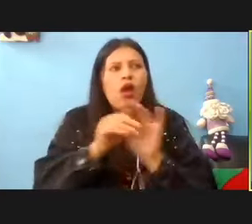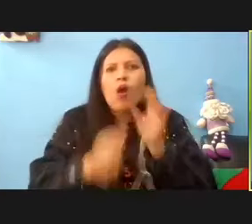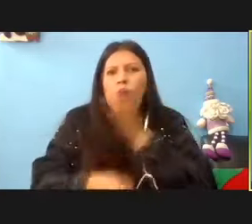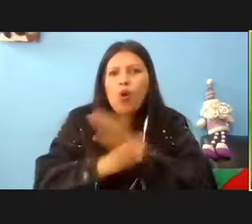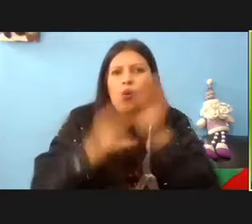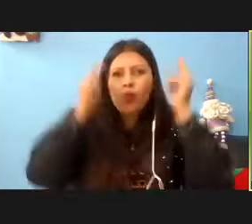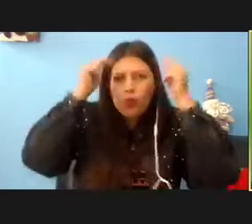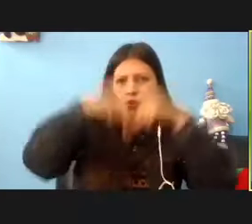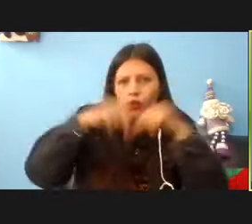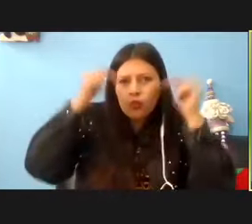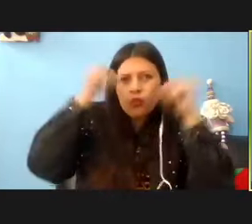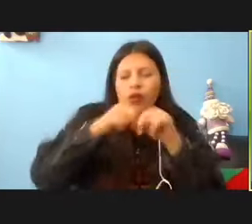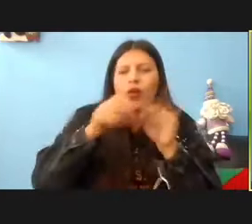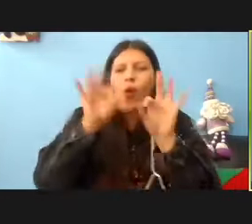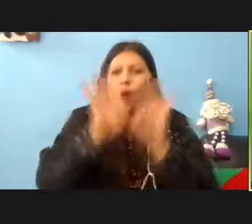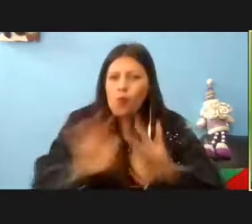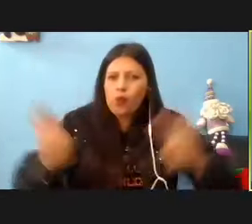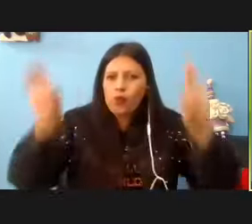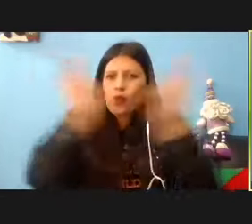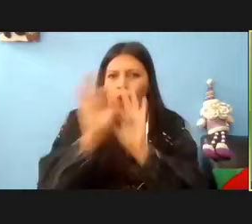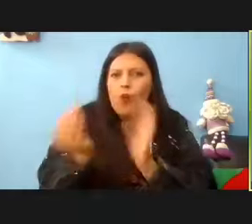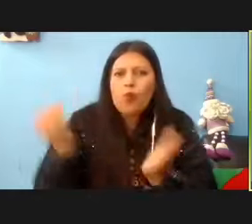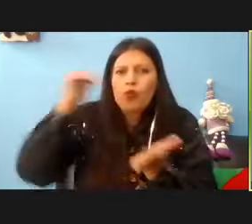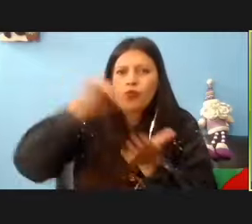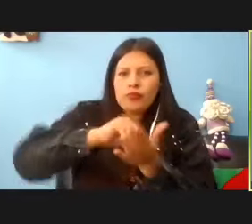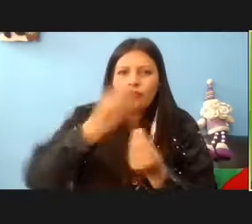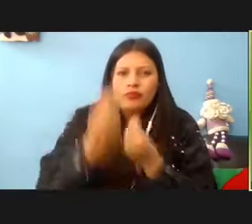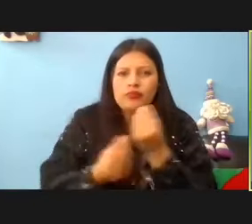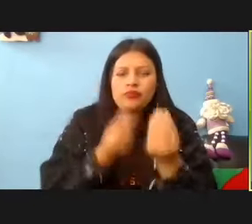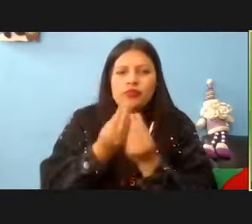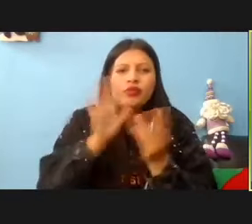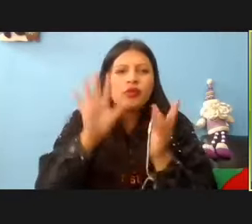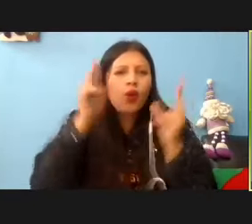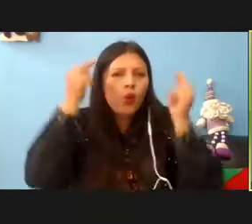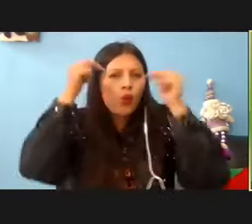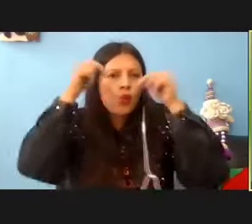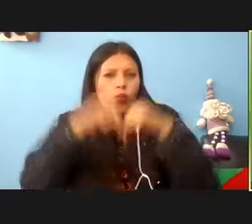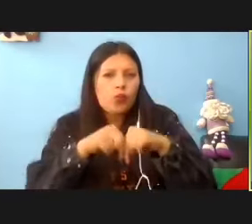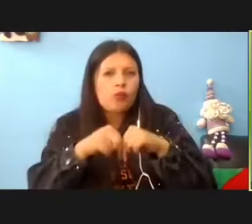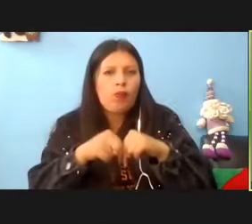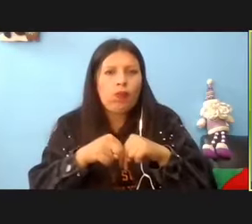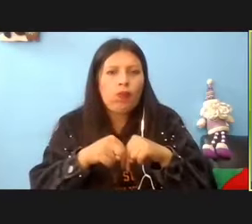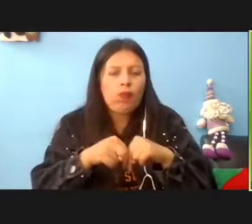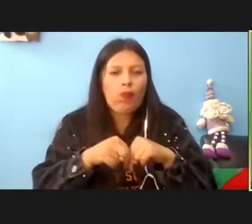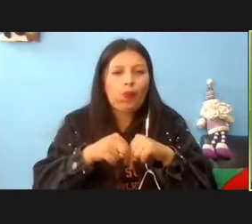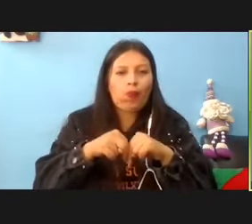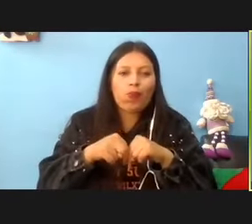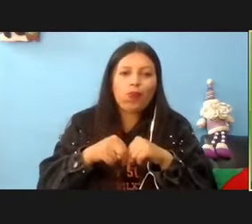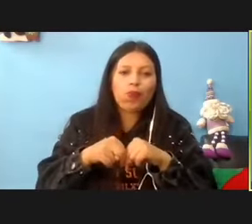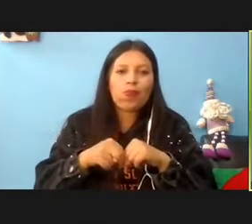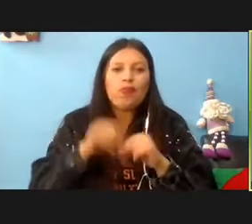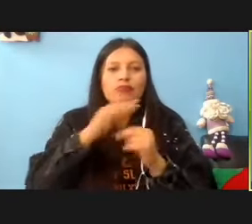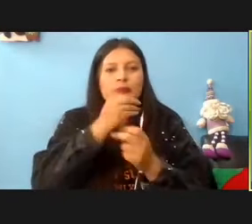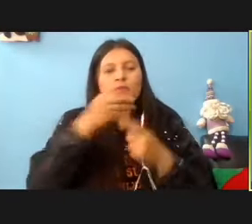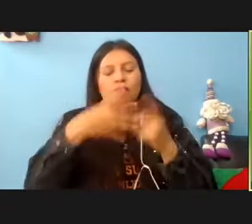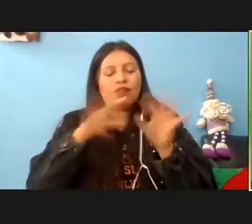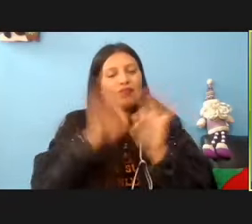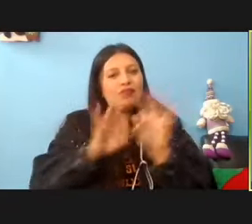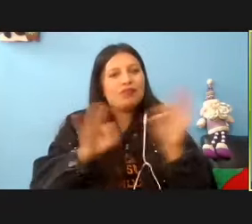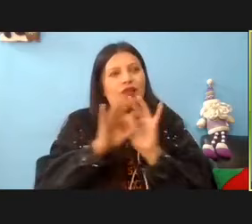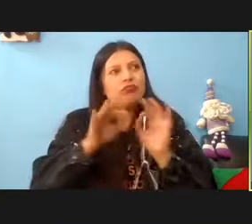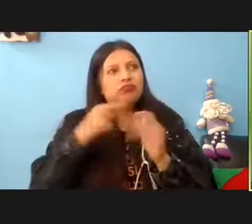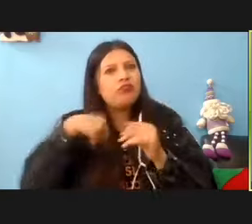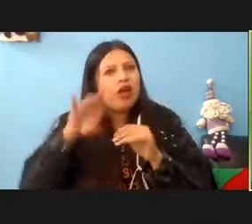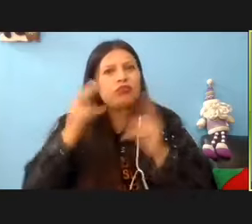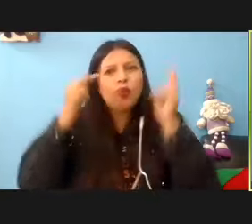encontrando. O sea, es clave volver a hacer estos encuentros, que sean encuentros itinerantes, móviles, pero